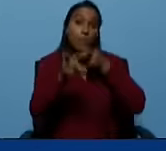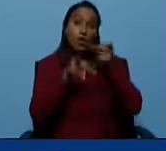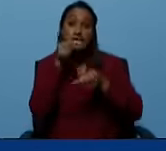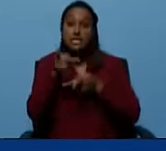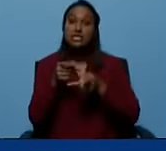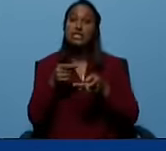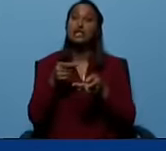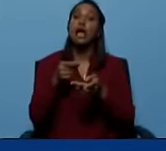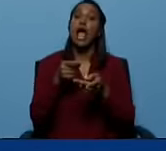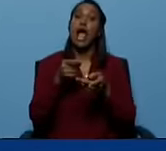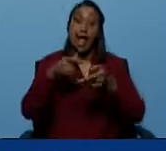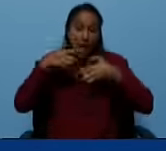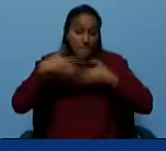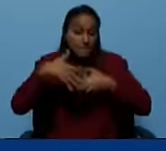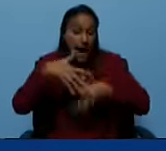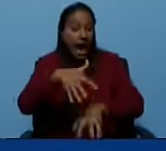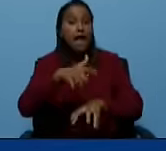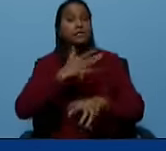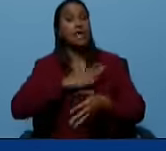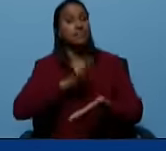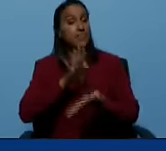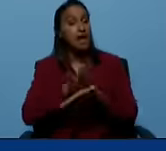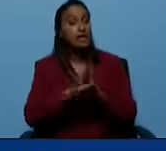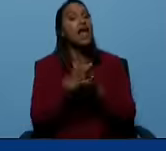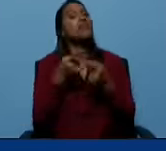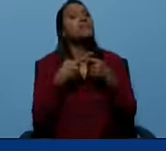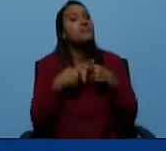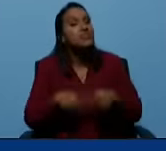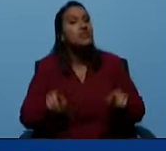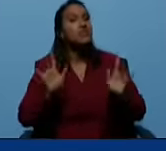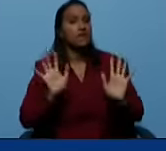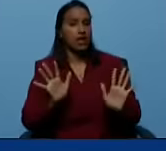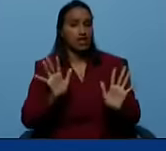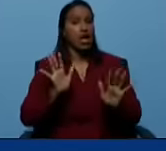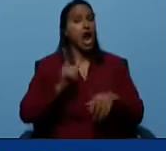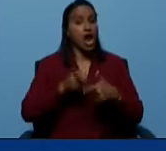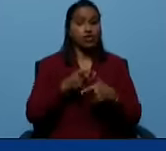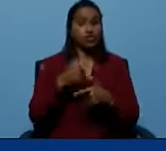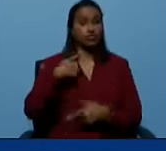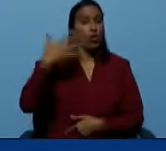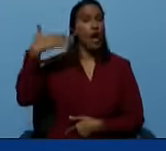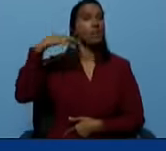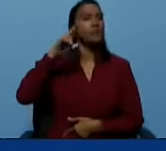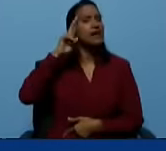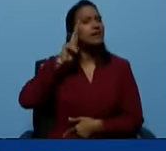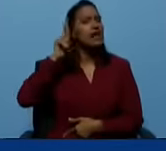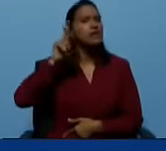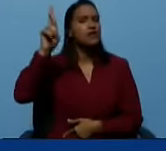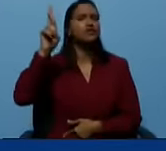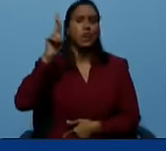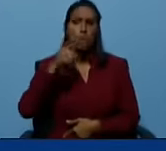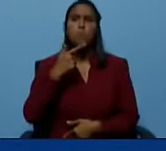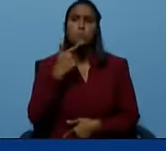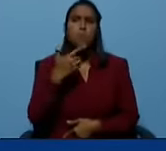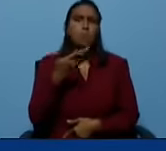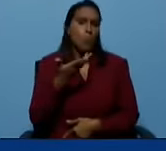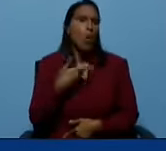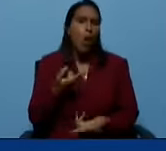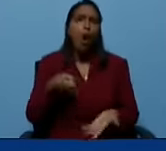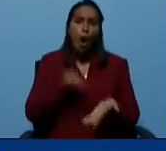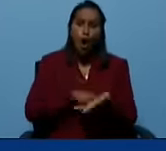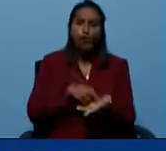violencia. Por eso yo el otro día hice una reflexión que puedo calificar de fea. La voy a repetir